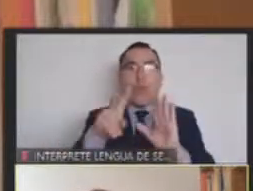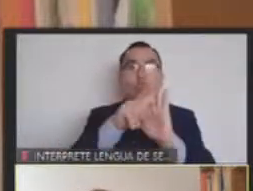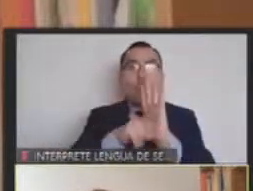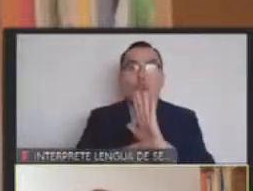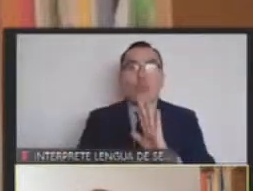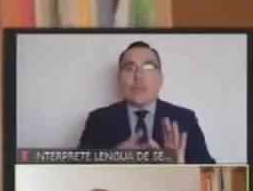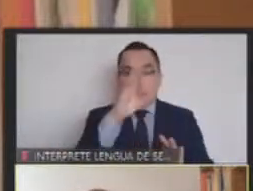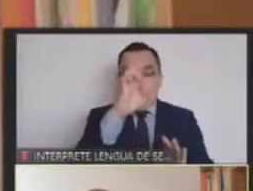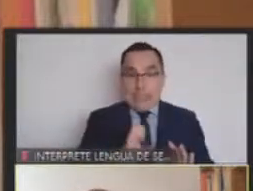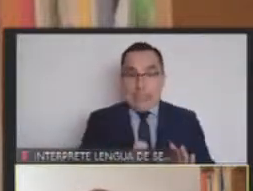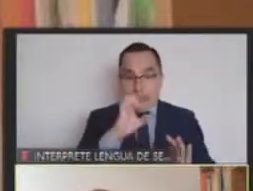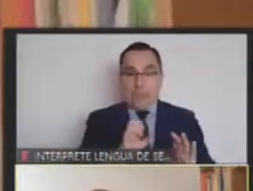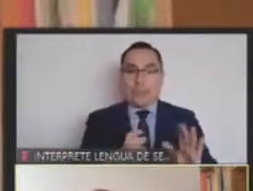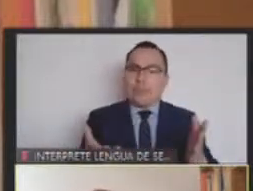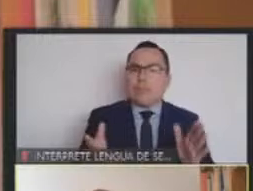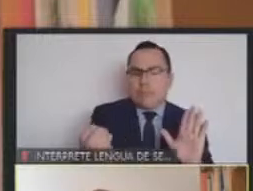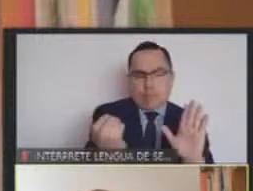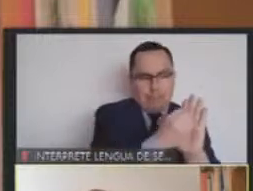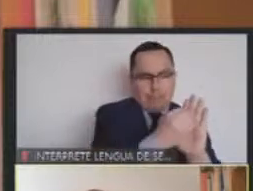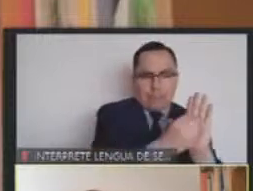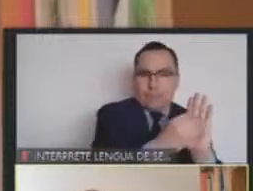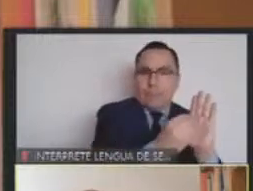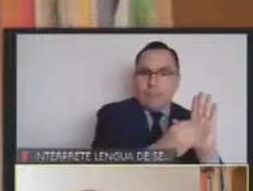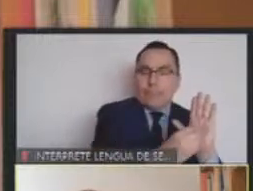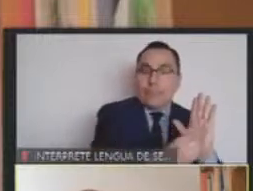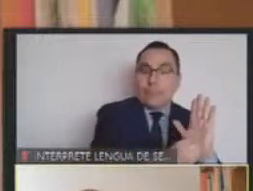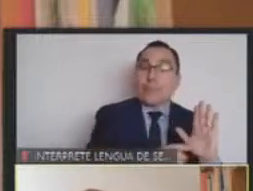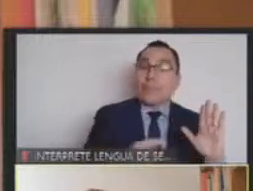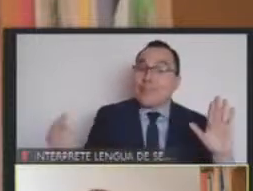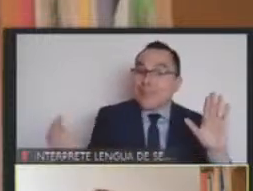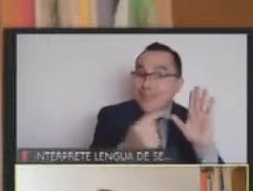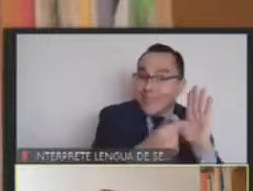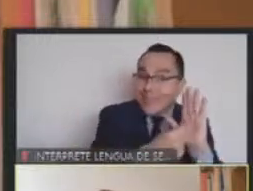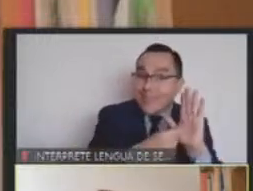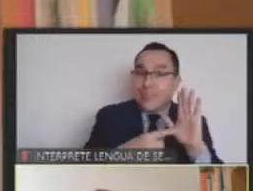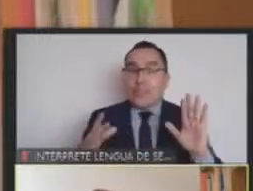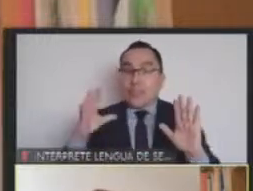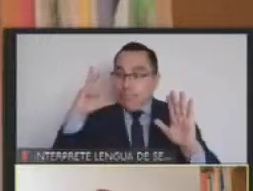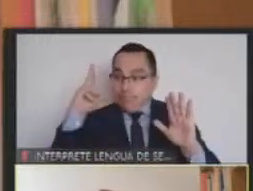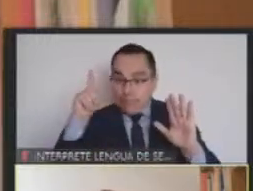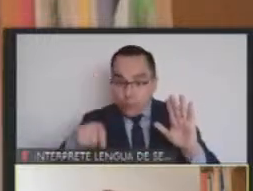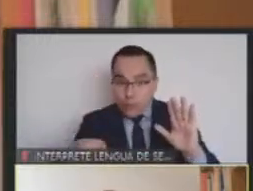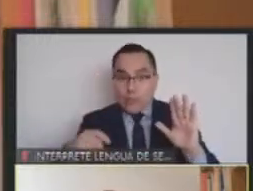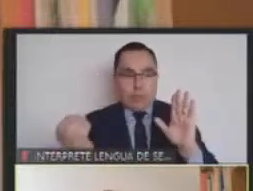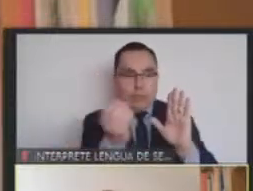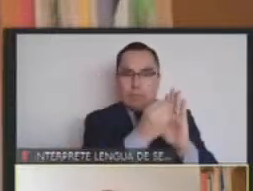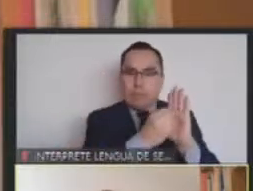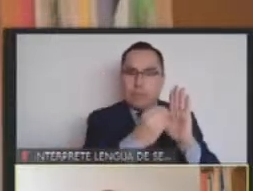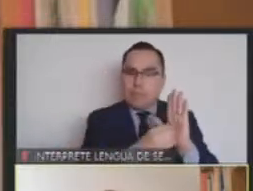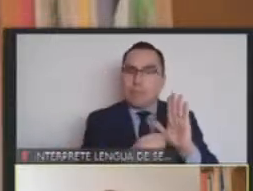ética. Entonces, establecen ciertos cánones que van a